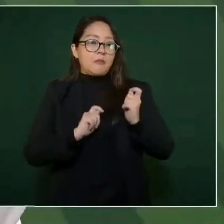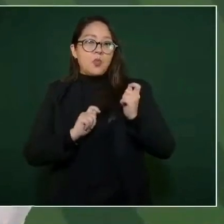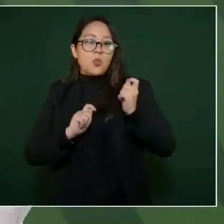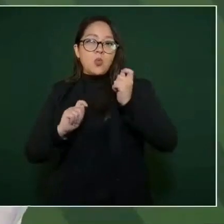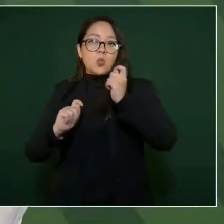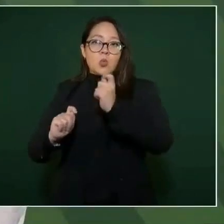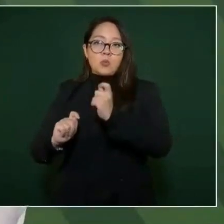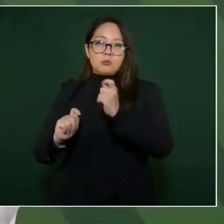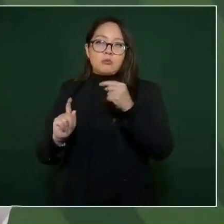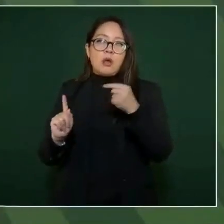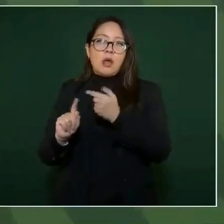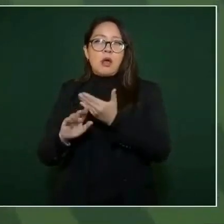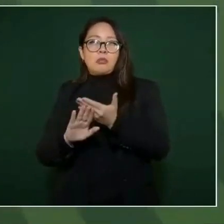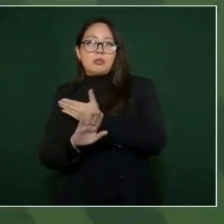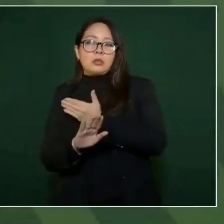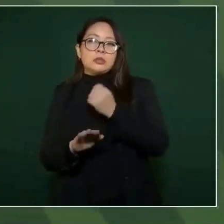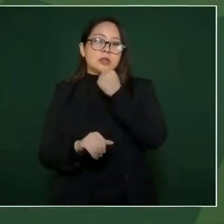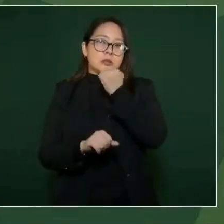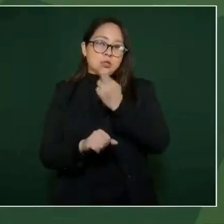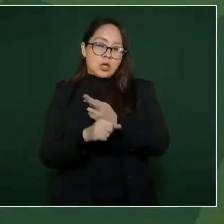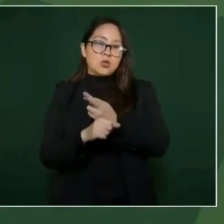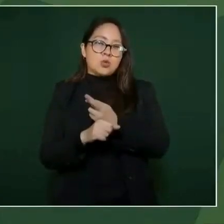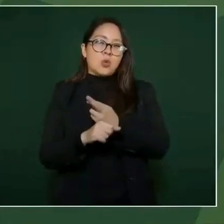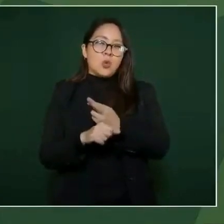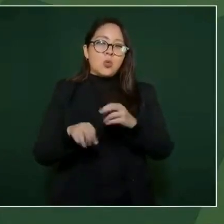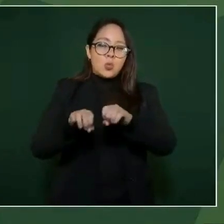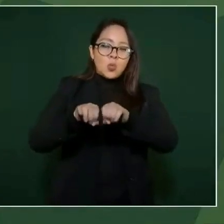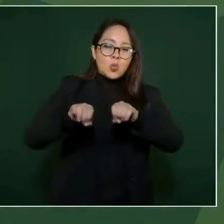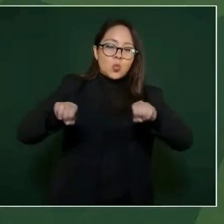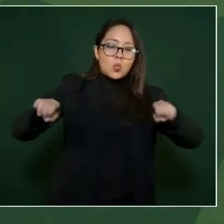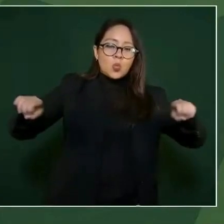él era secretario de Recursos Hidráulicos